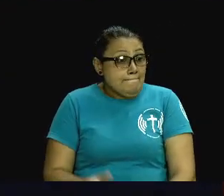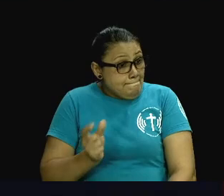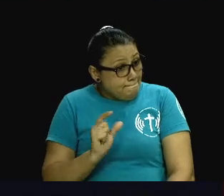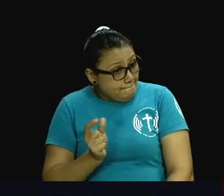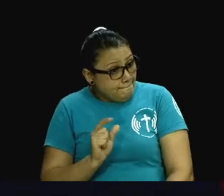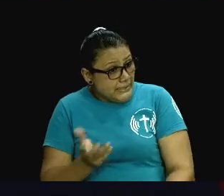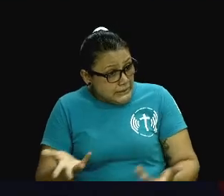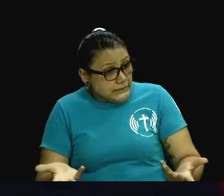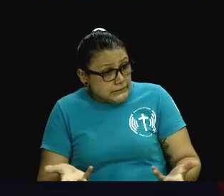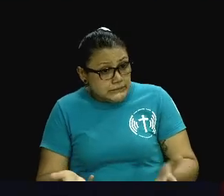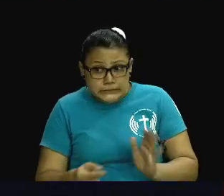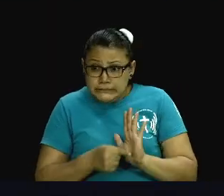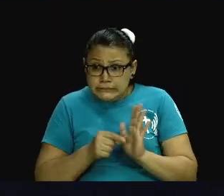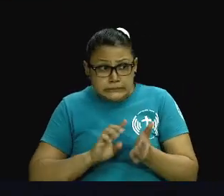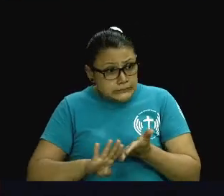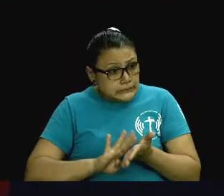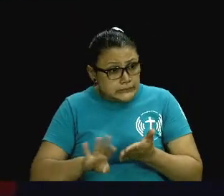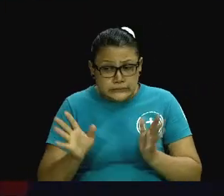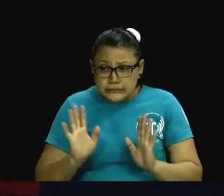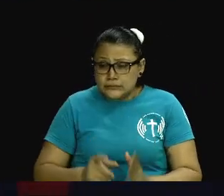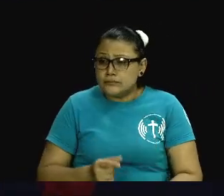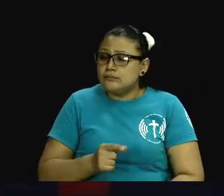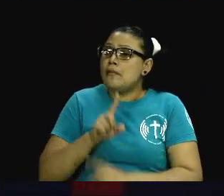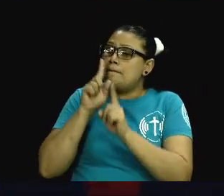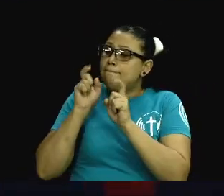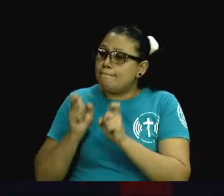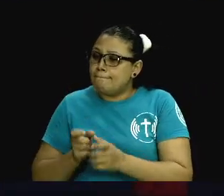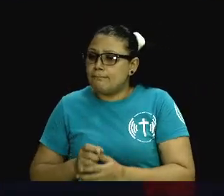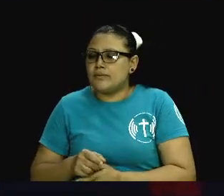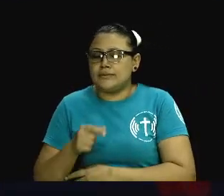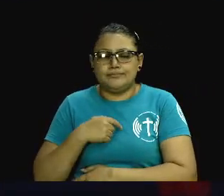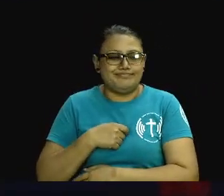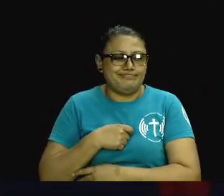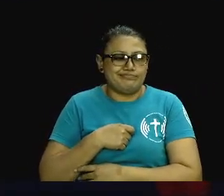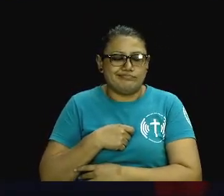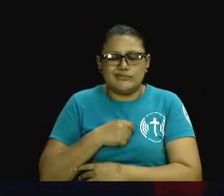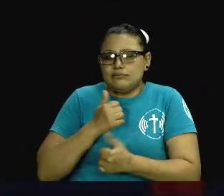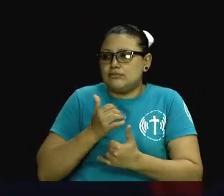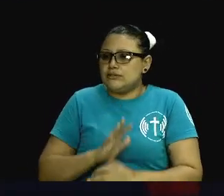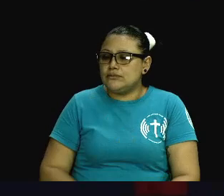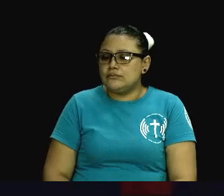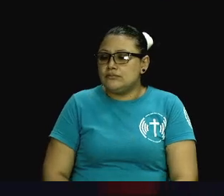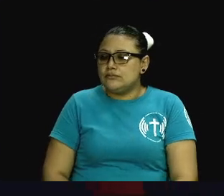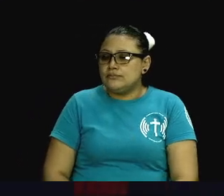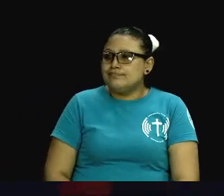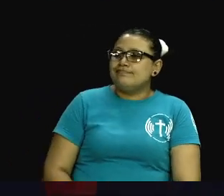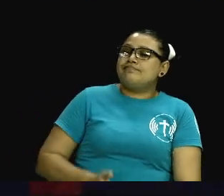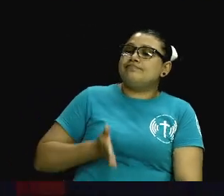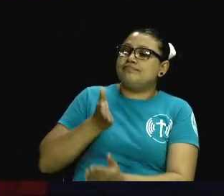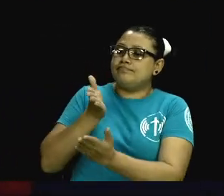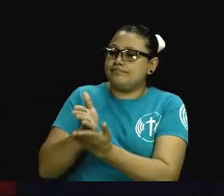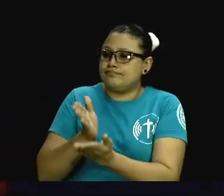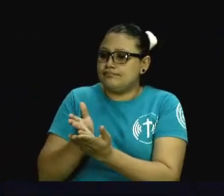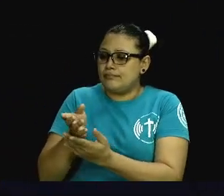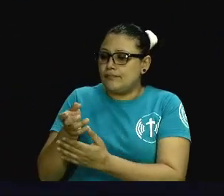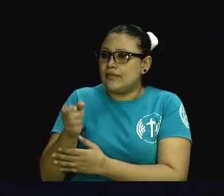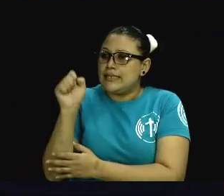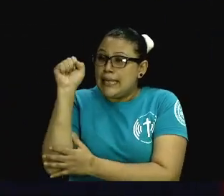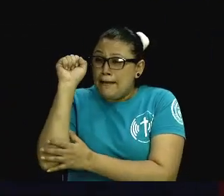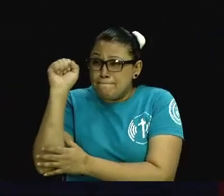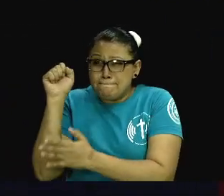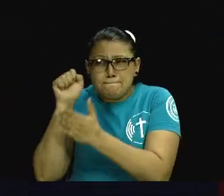a las señales pues me llegué y tocó la puerta y me abre una señora ya de bastante dar unos 70 años